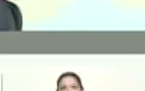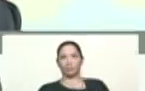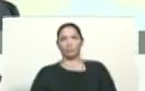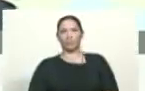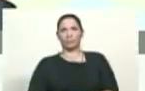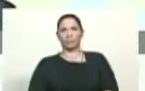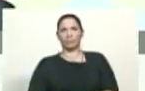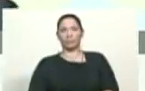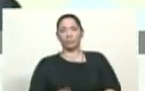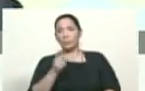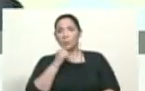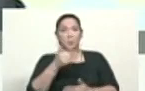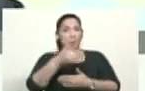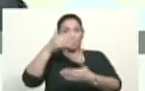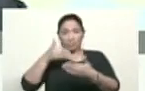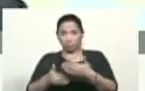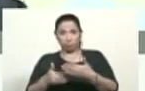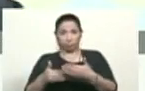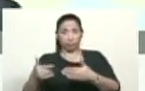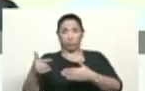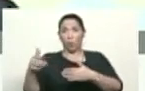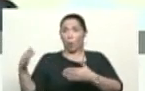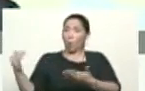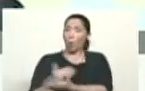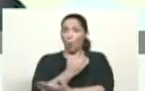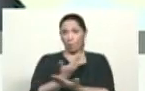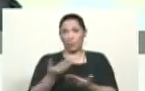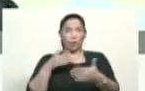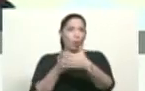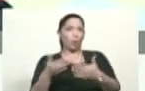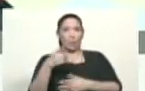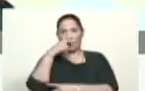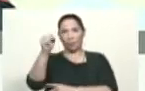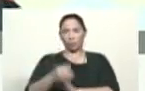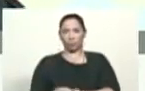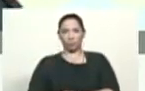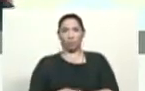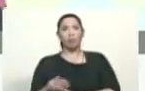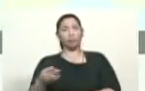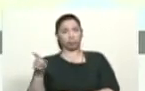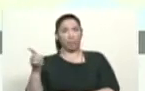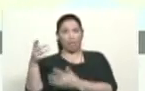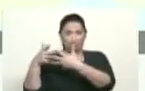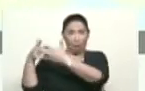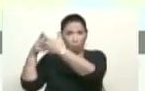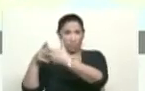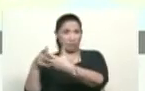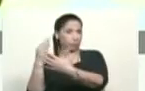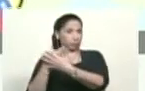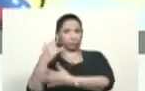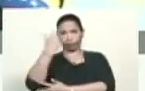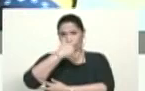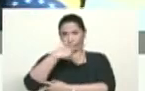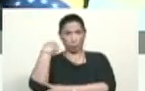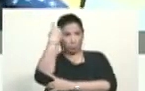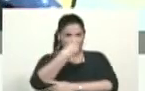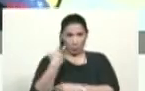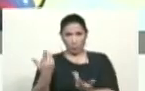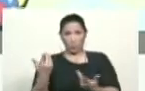del golpe de Estado contra el presidente Maduro. Están delante, están dando las órdenes, y no son